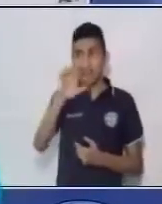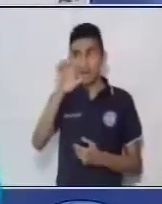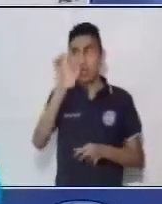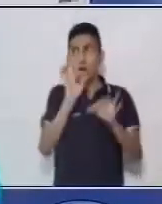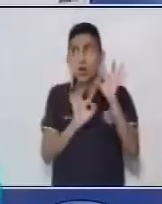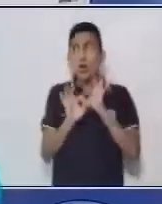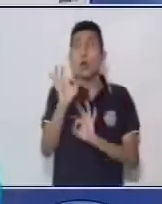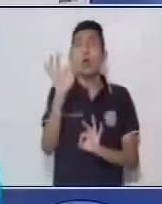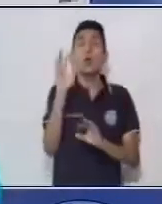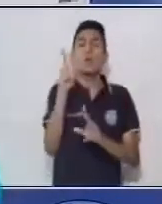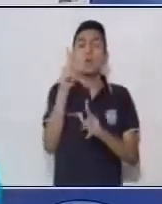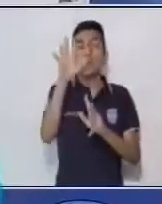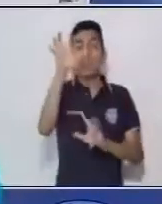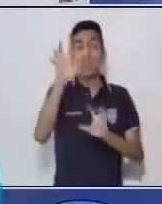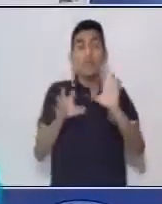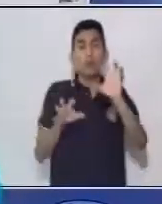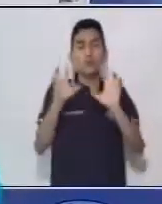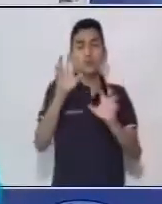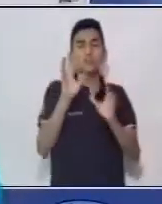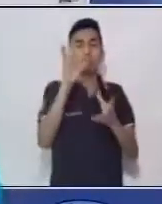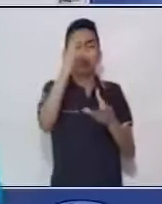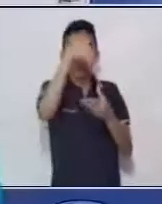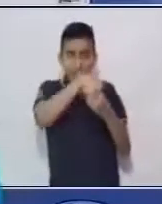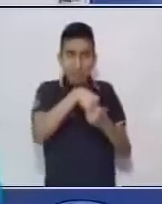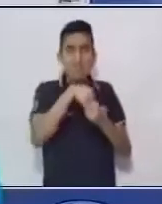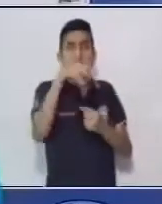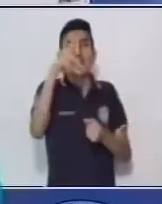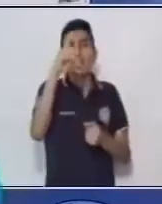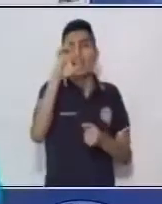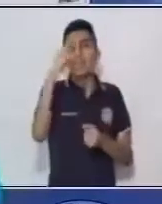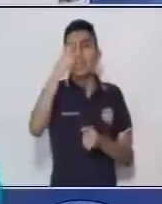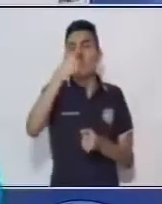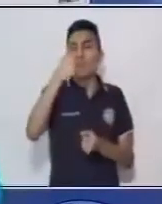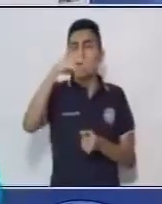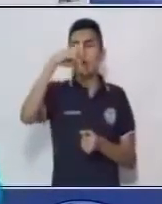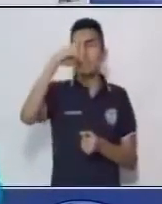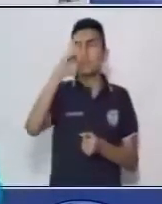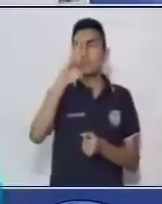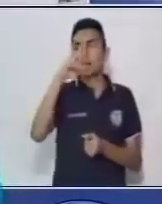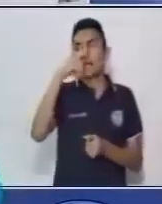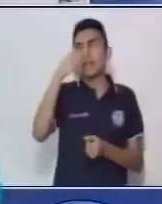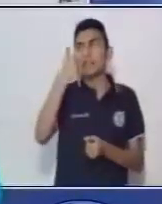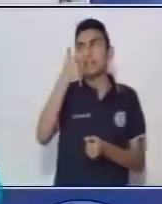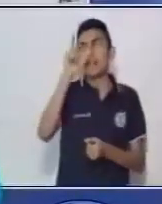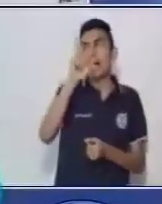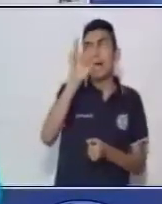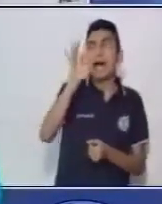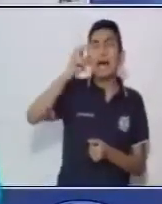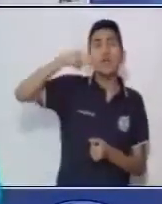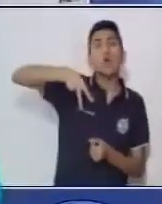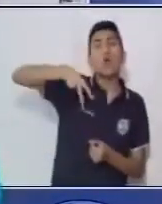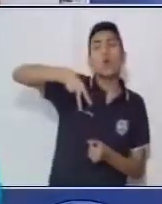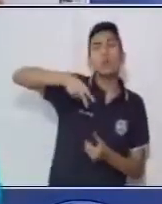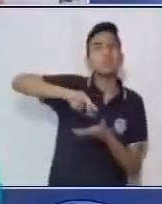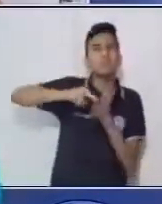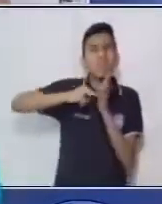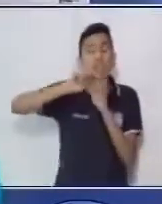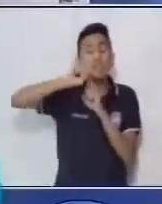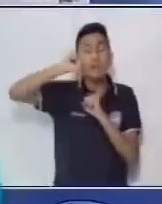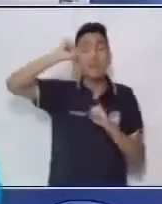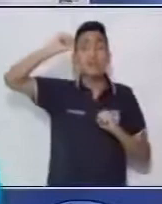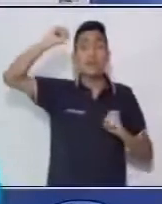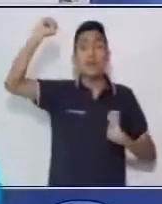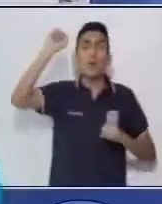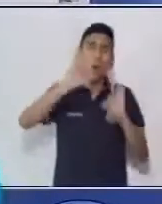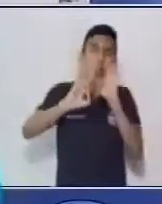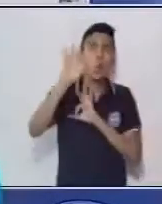todavía estaban ahí. Le agregamos una N para expresar plural. Entonces ahora ya tendrás